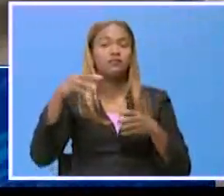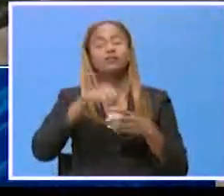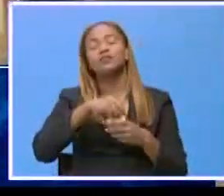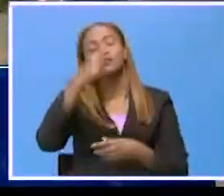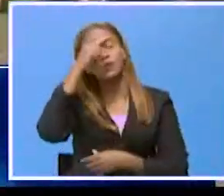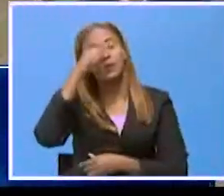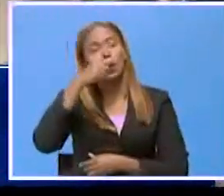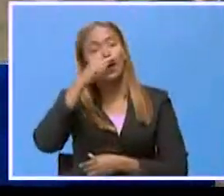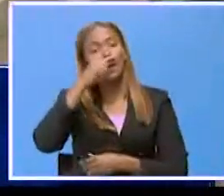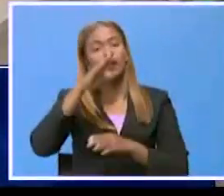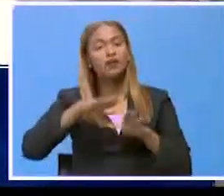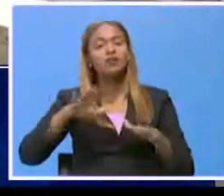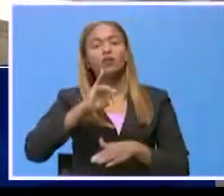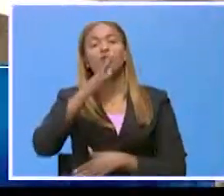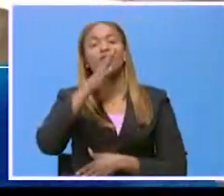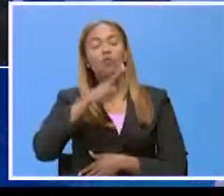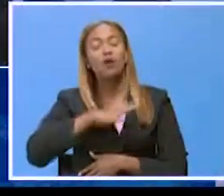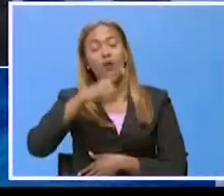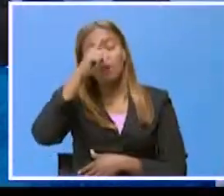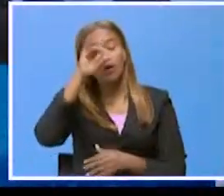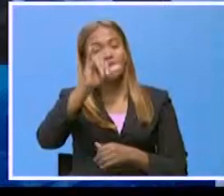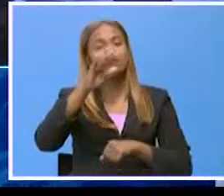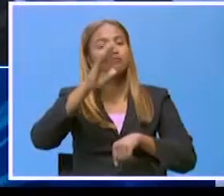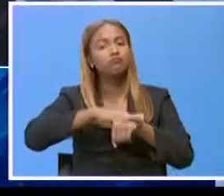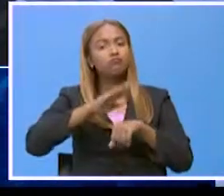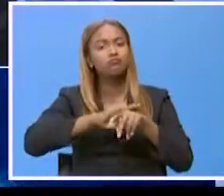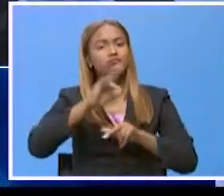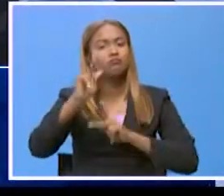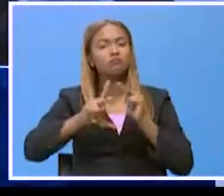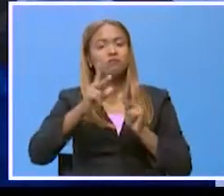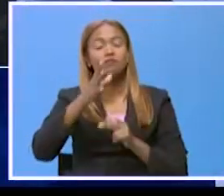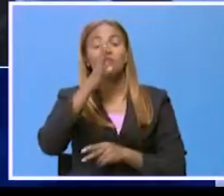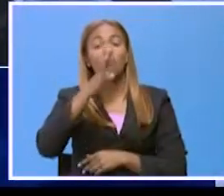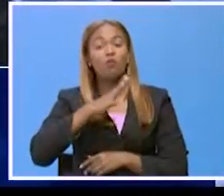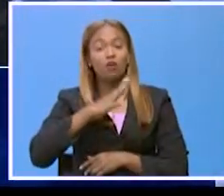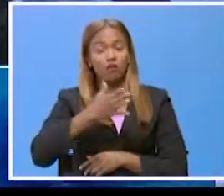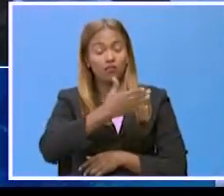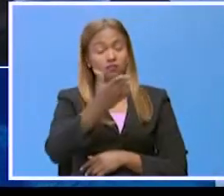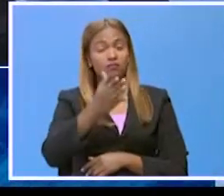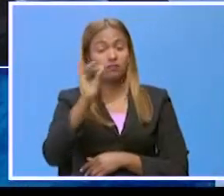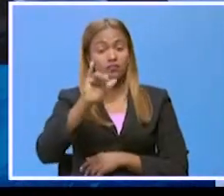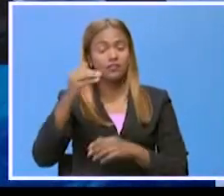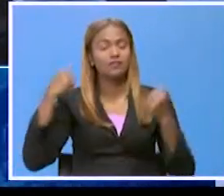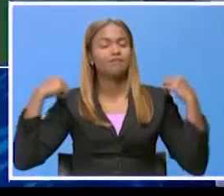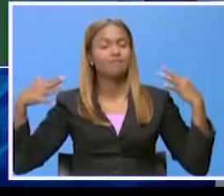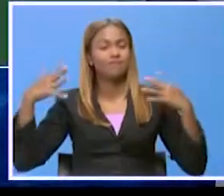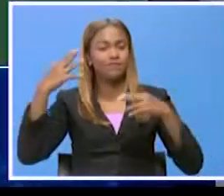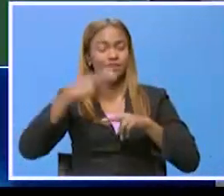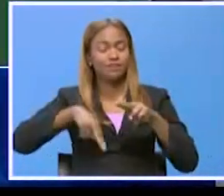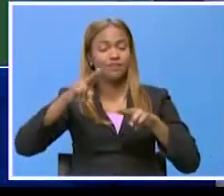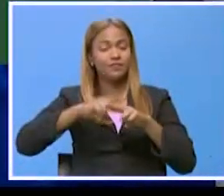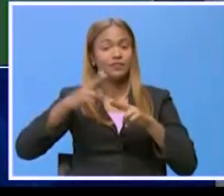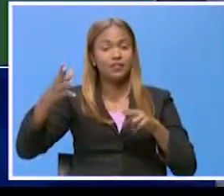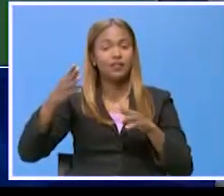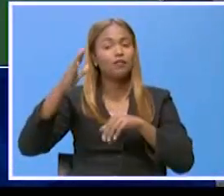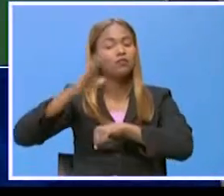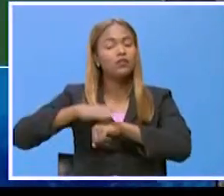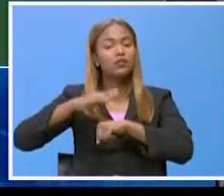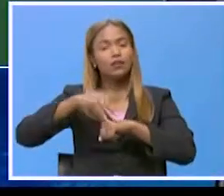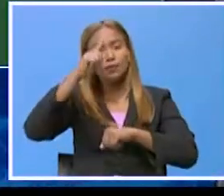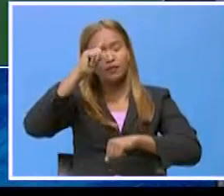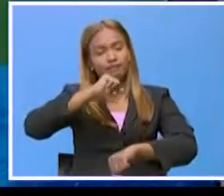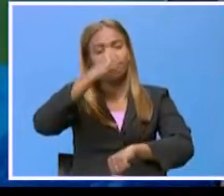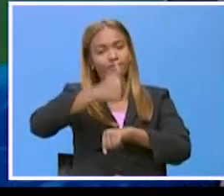niñas y las mujeres es por ello que hacen un llamado a las autoridades en este caso al congreso nacional para que legisle